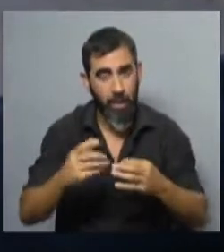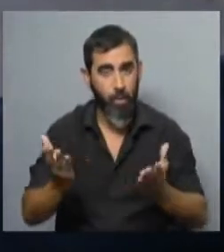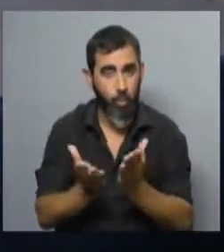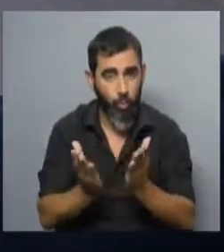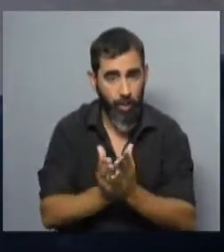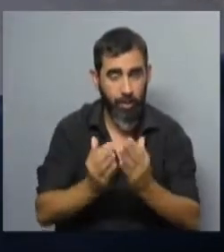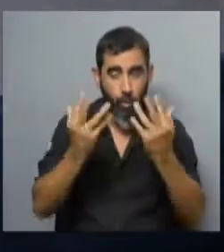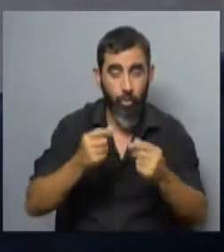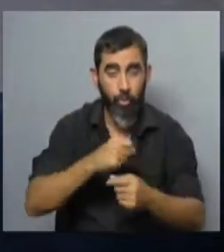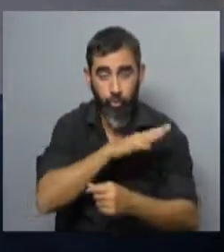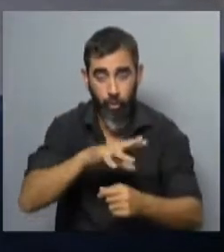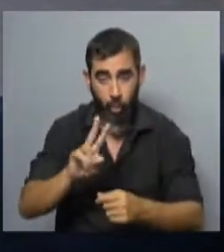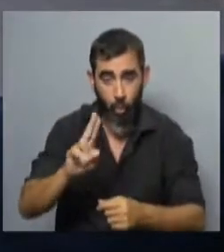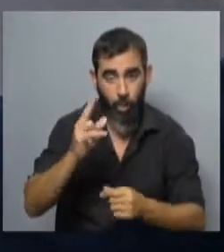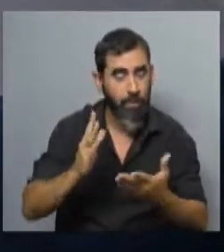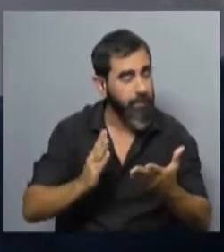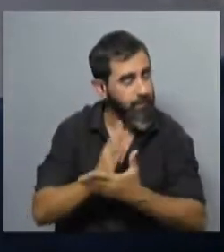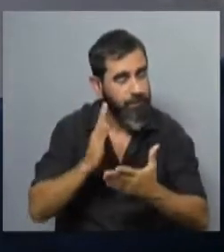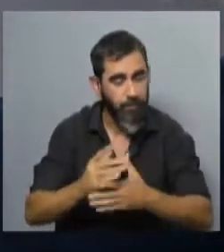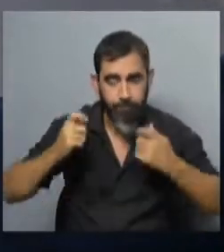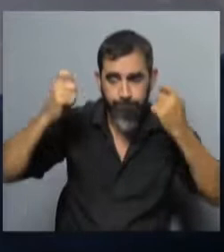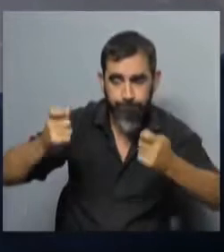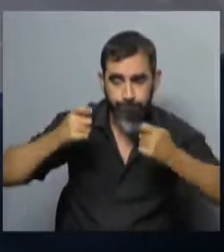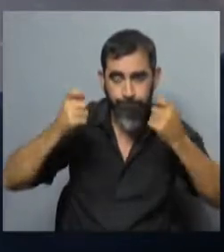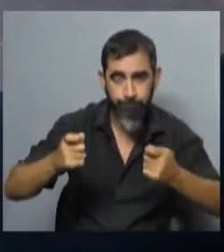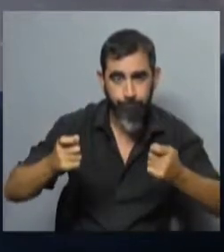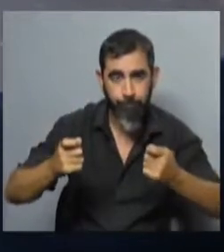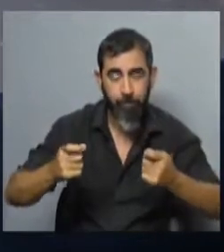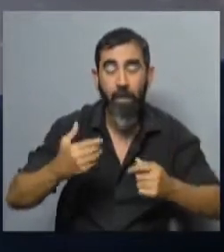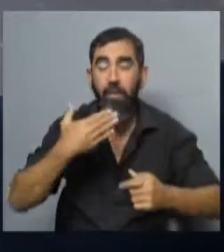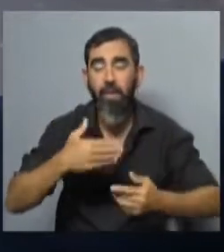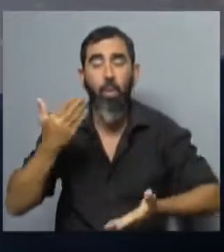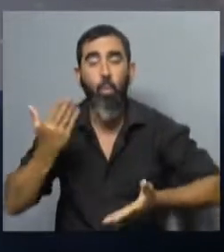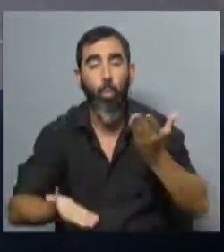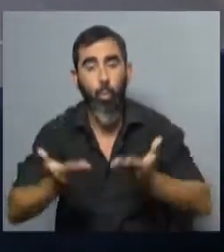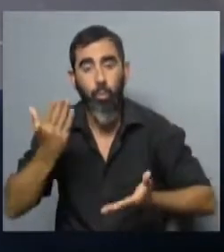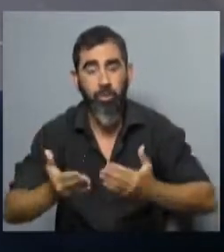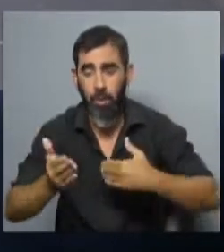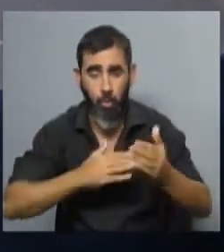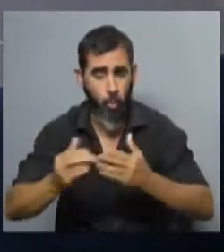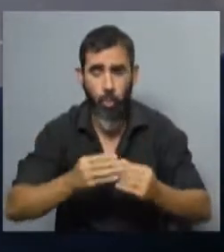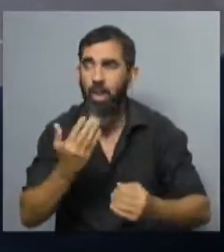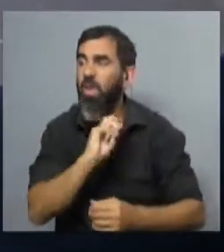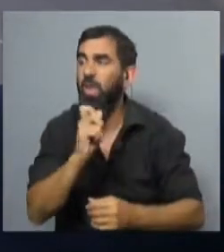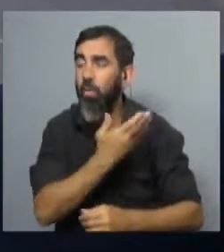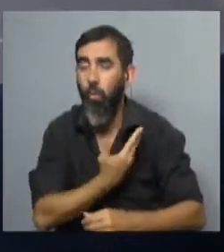las organizaciones sociales en Uruguay siempre se han manifestado, por lo que entienden justo, esté el gobierno que esté.